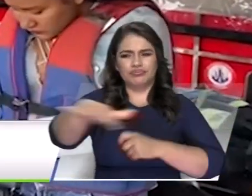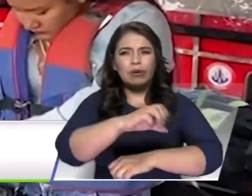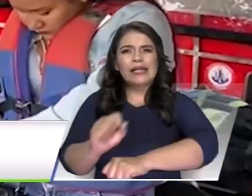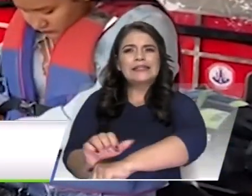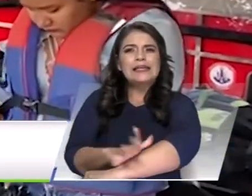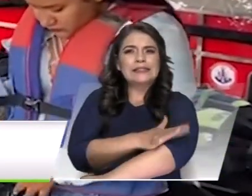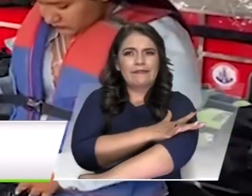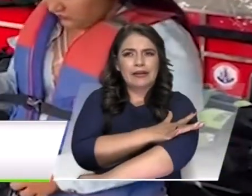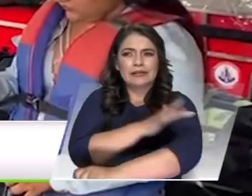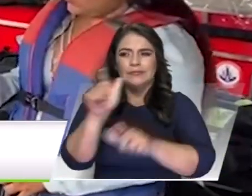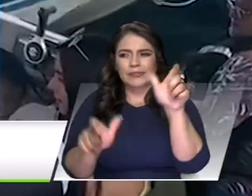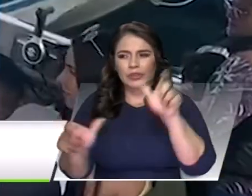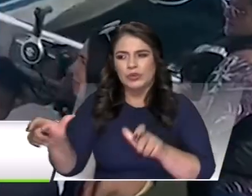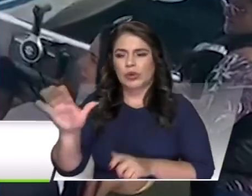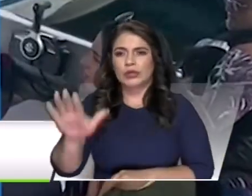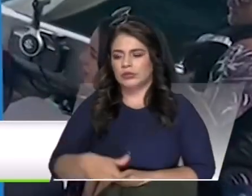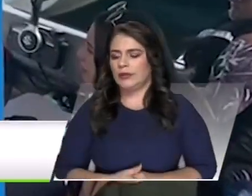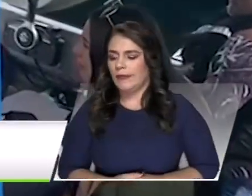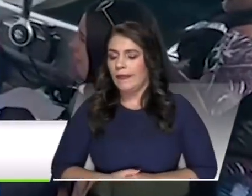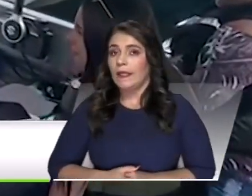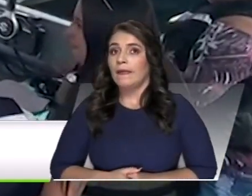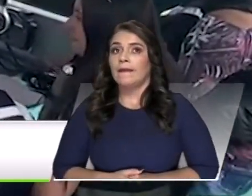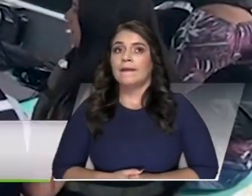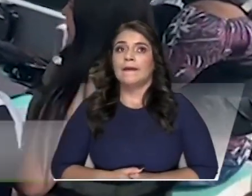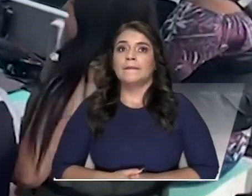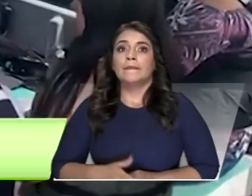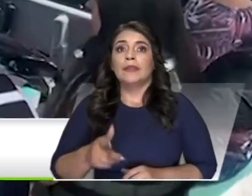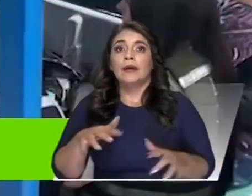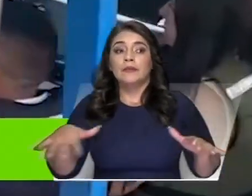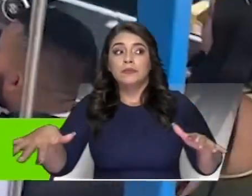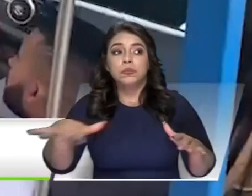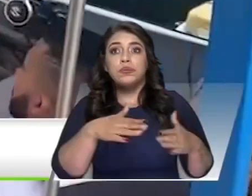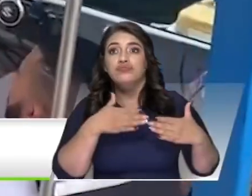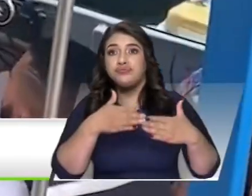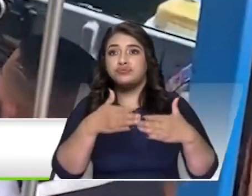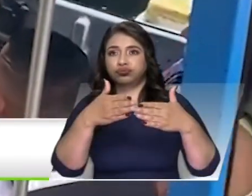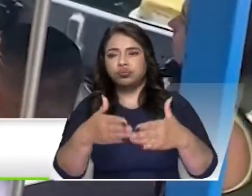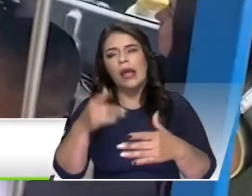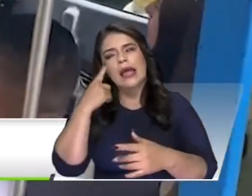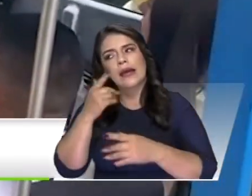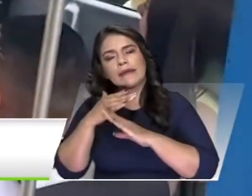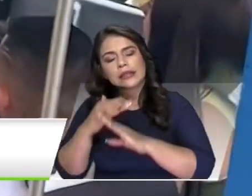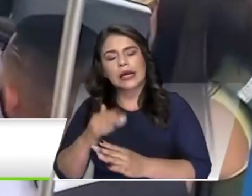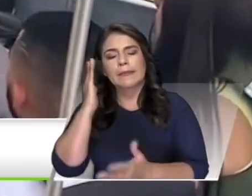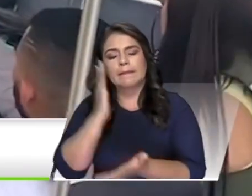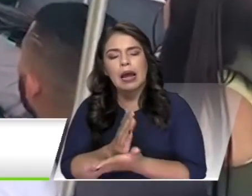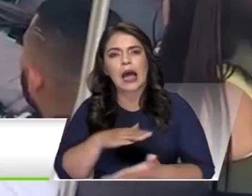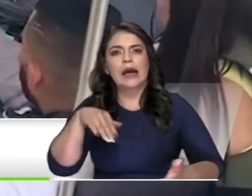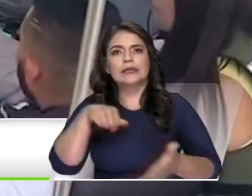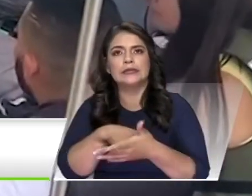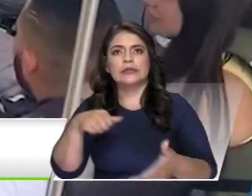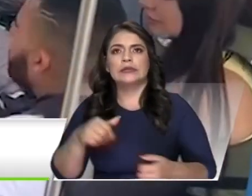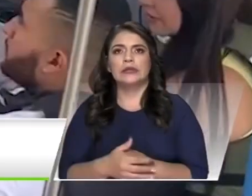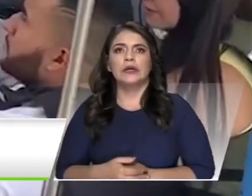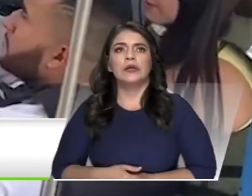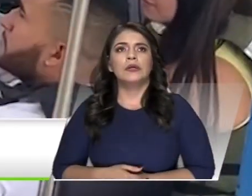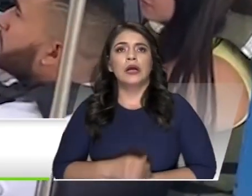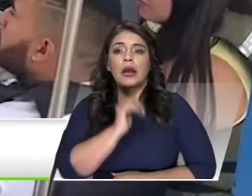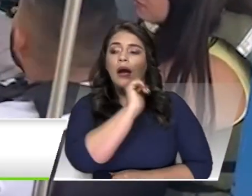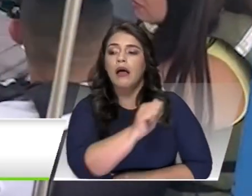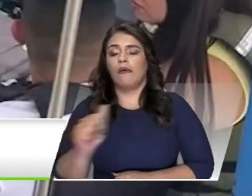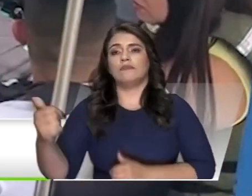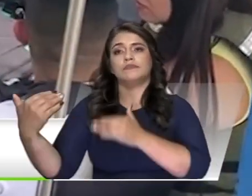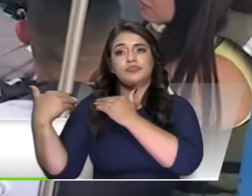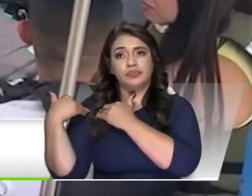los diferentes medios de transporte y diversión en el embalse de Guatapé para prevenir accidentes. La idea es que se apersone cada